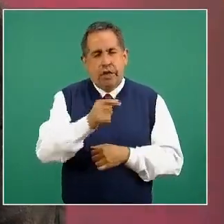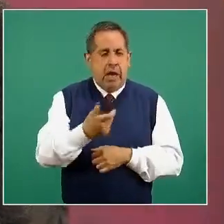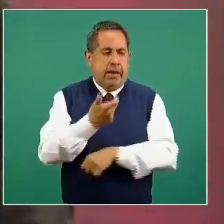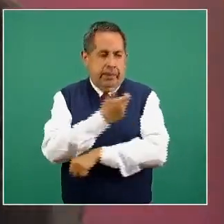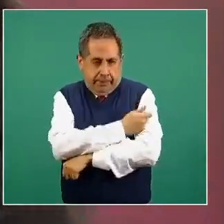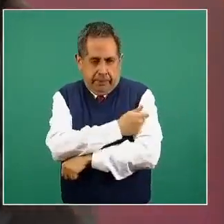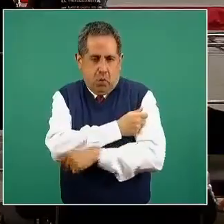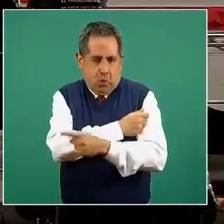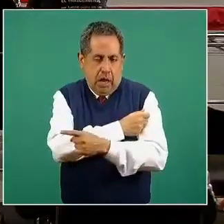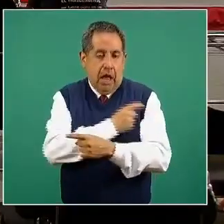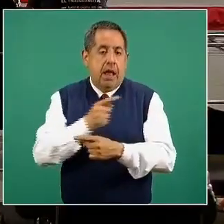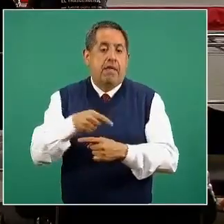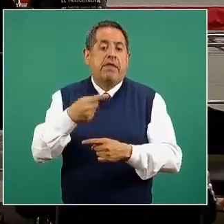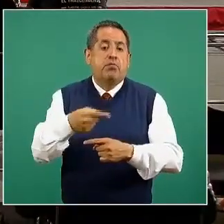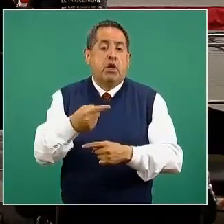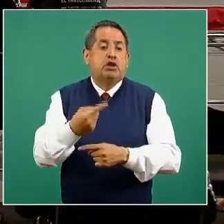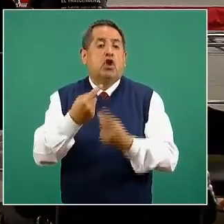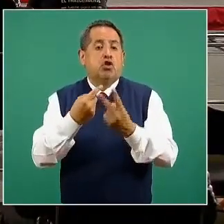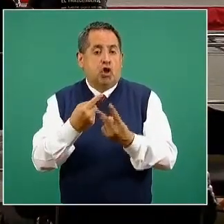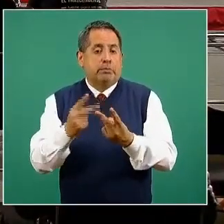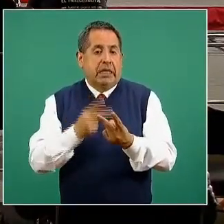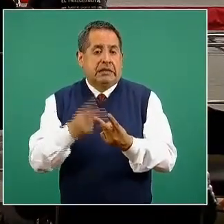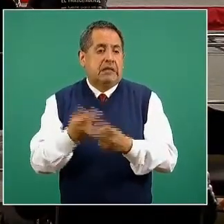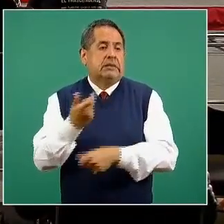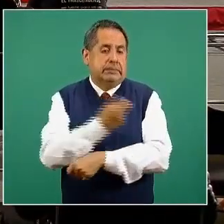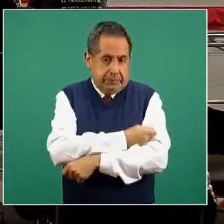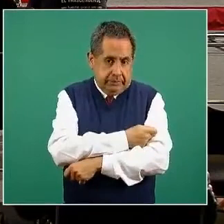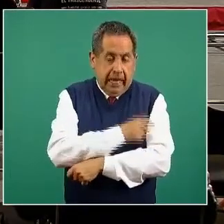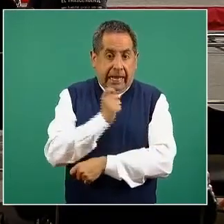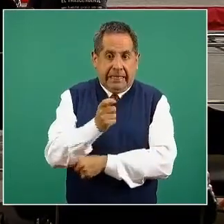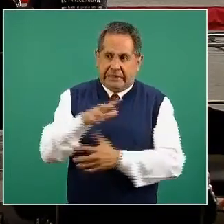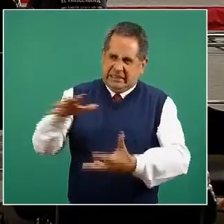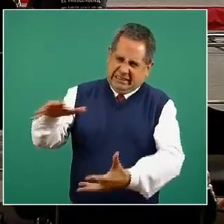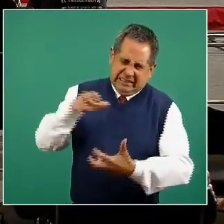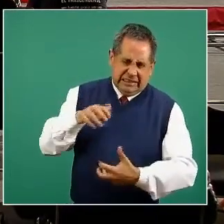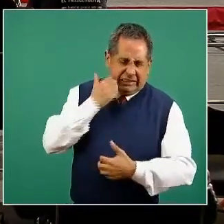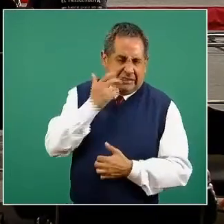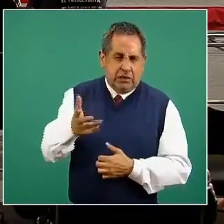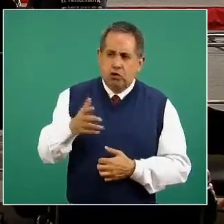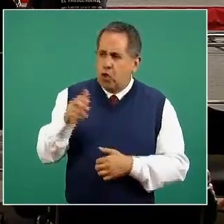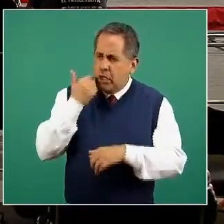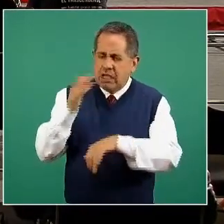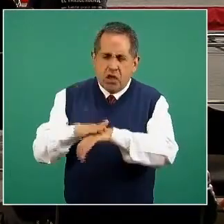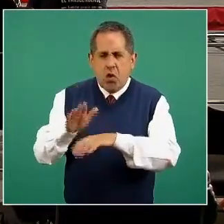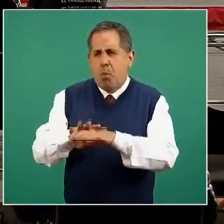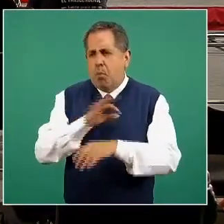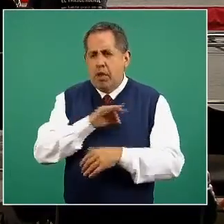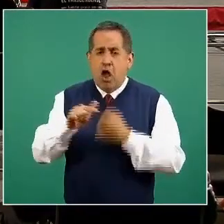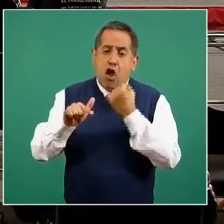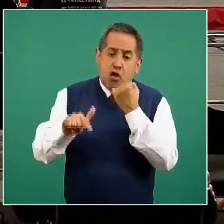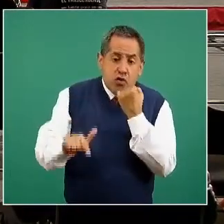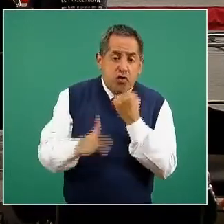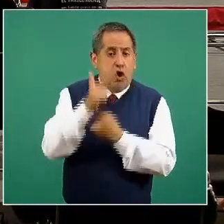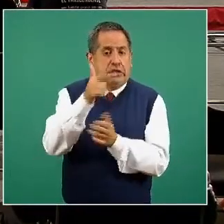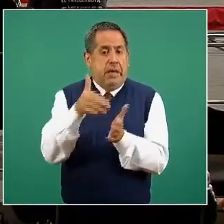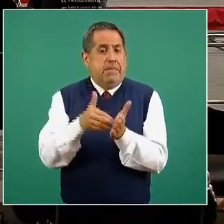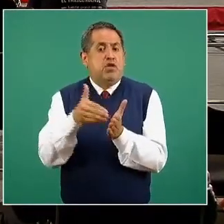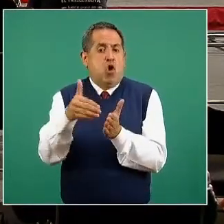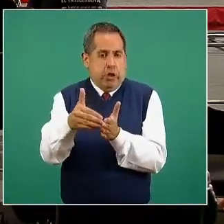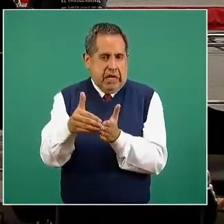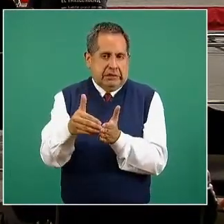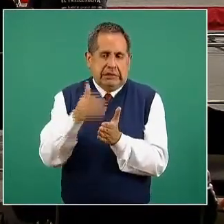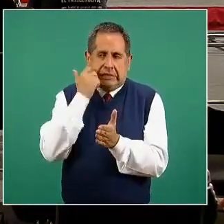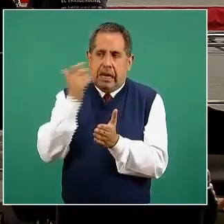2 dosis y identificamos que ante ellos que necesitamos al menos 12 millones de